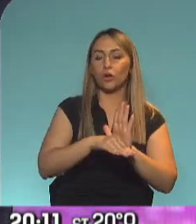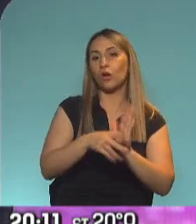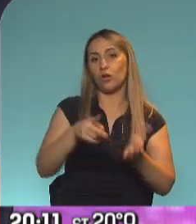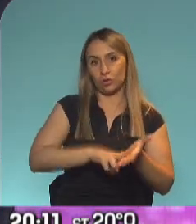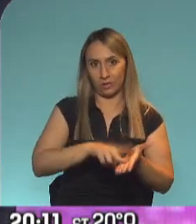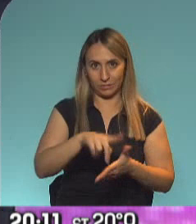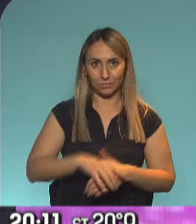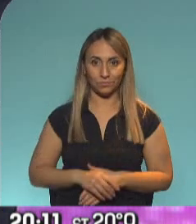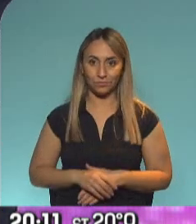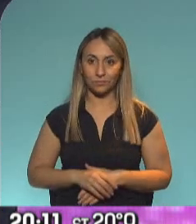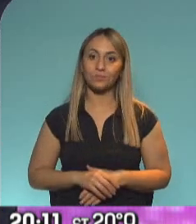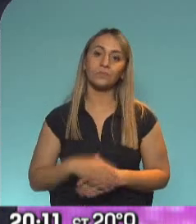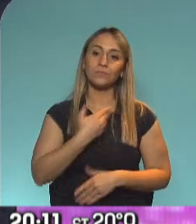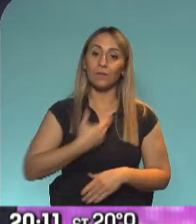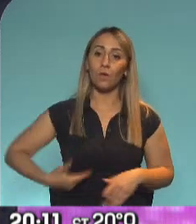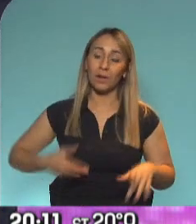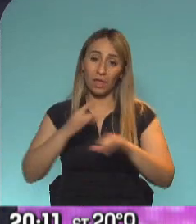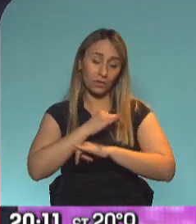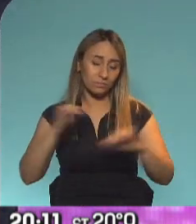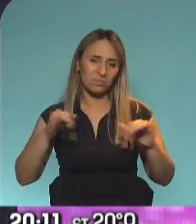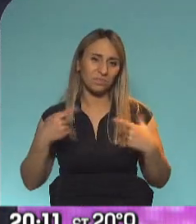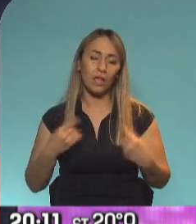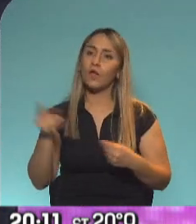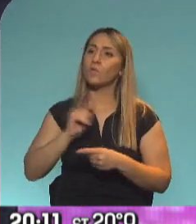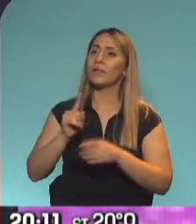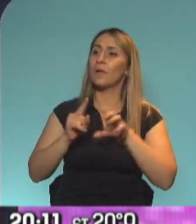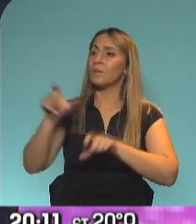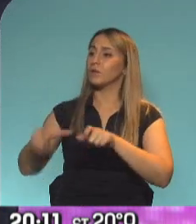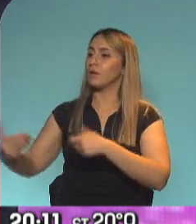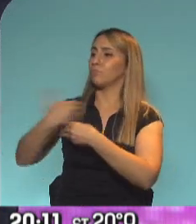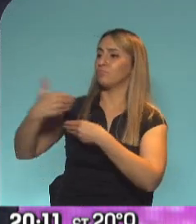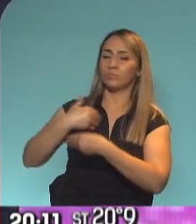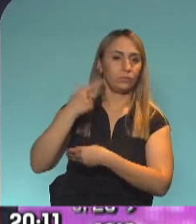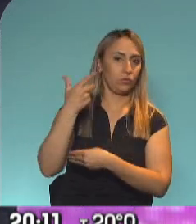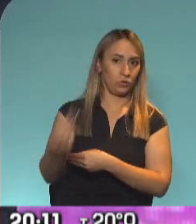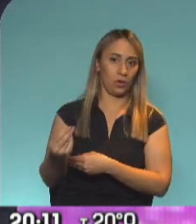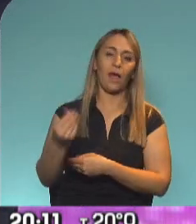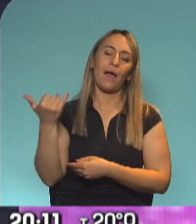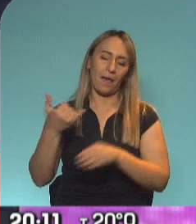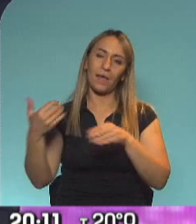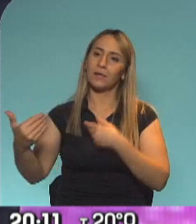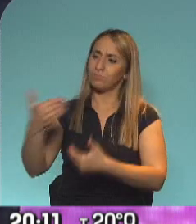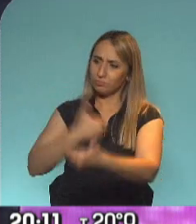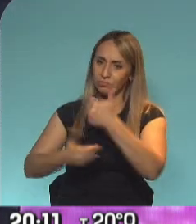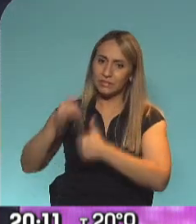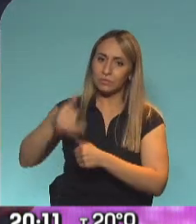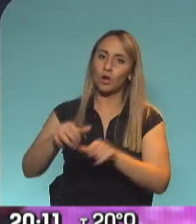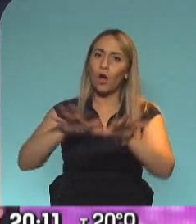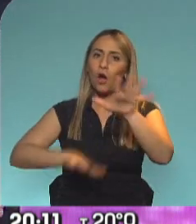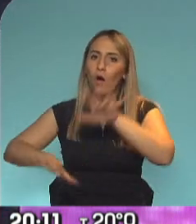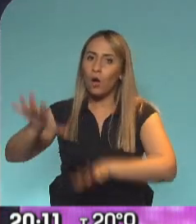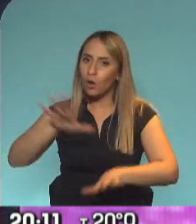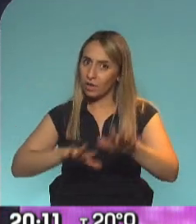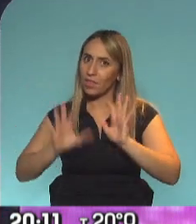que Infran dice que no es que no pueden entrar personas a la provincia, sino que hay un ingreso ordenado y administrado de personas